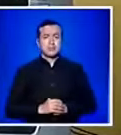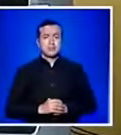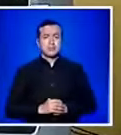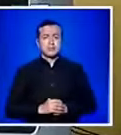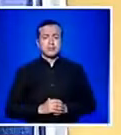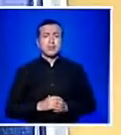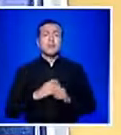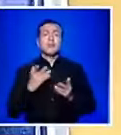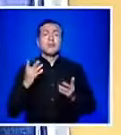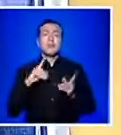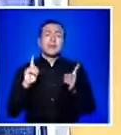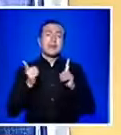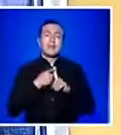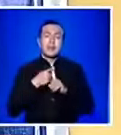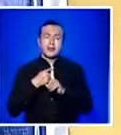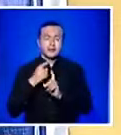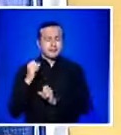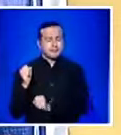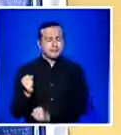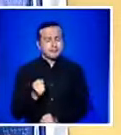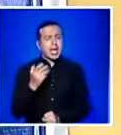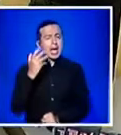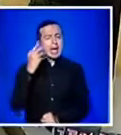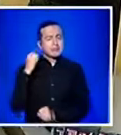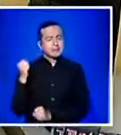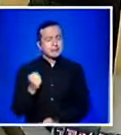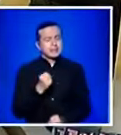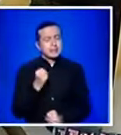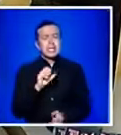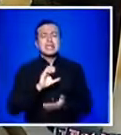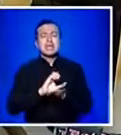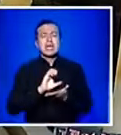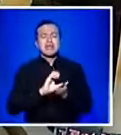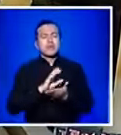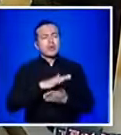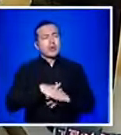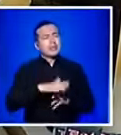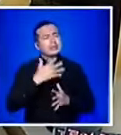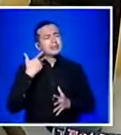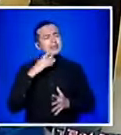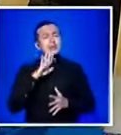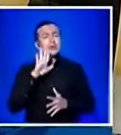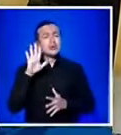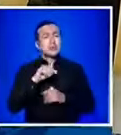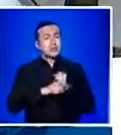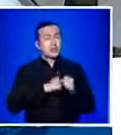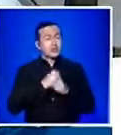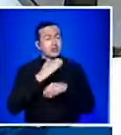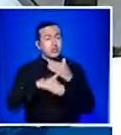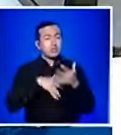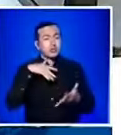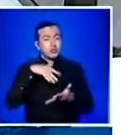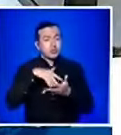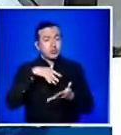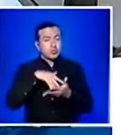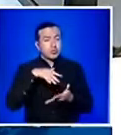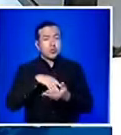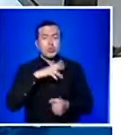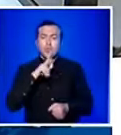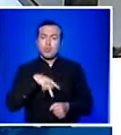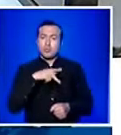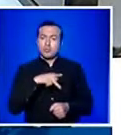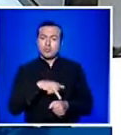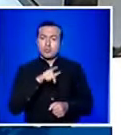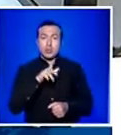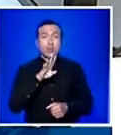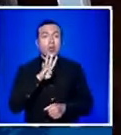que empezó barriendo un local de electrónica en el centro de la ciudad hace 55 años. Luego estudió y se profesionalizó.